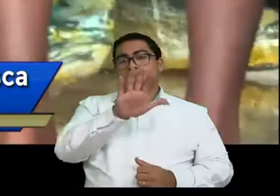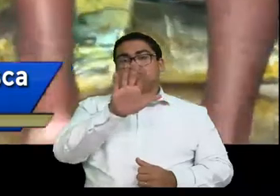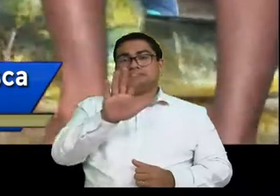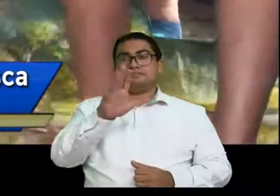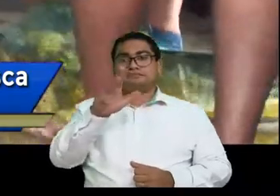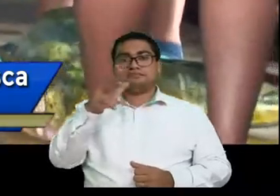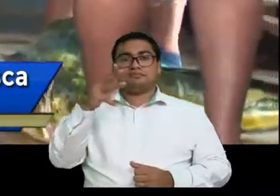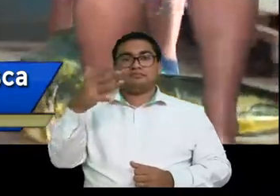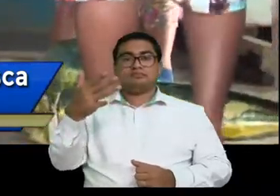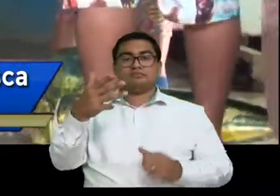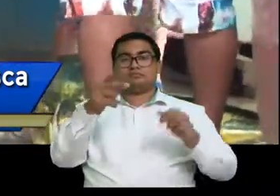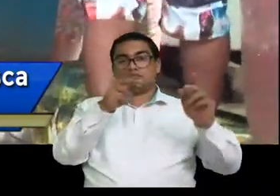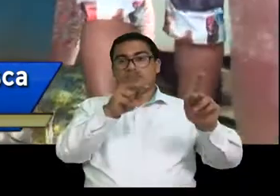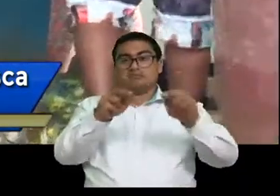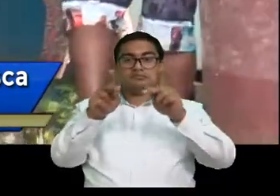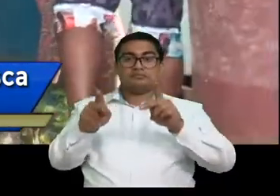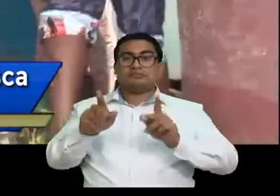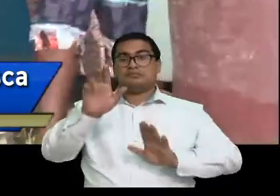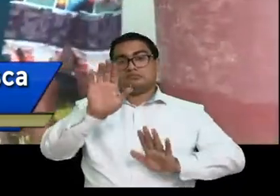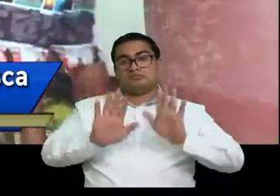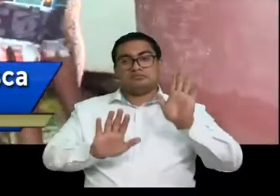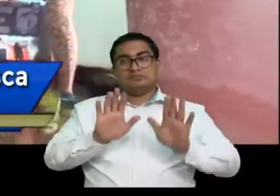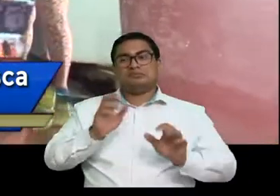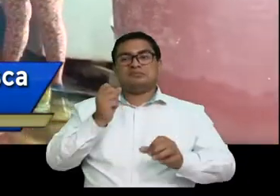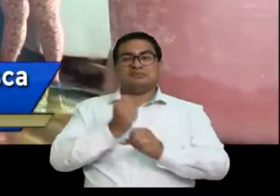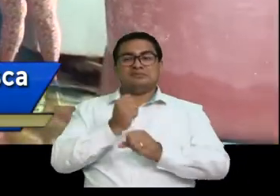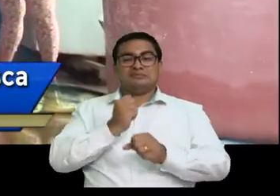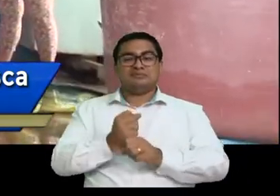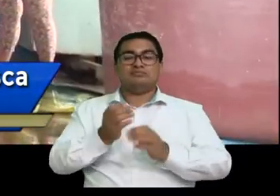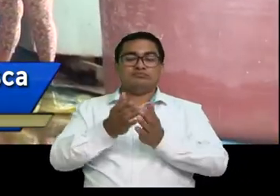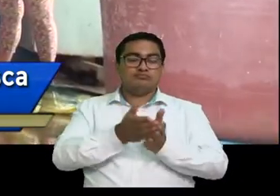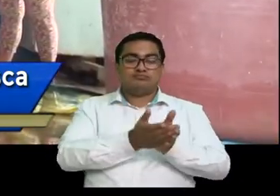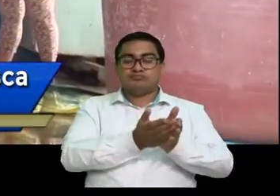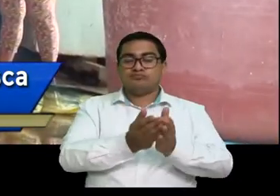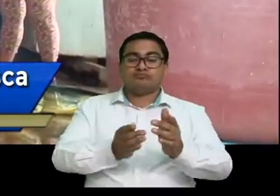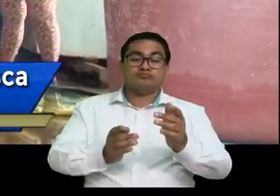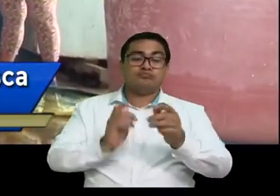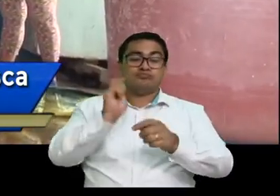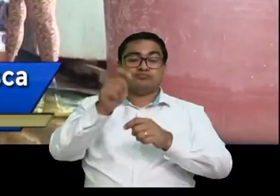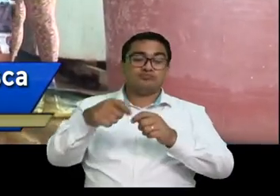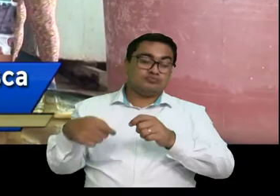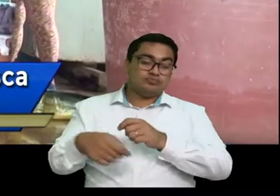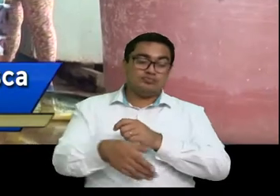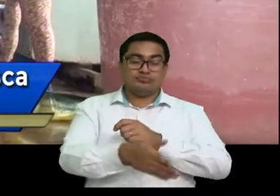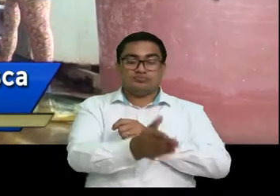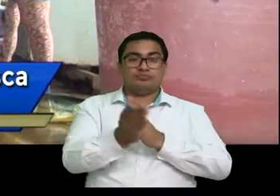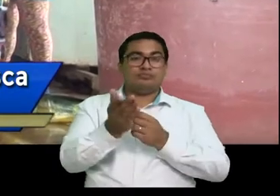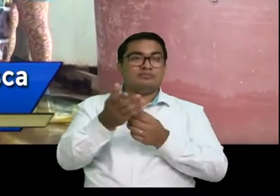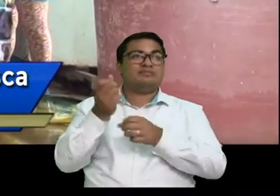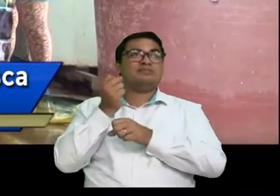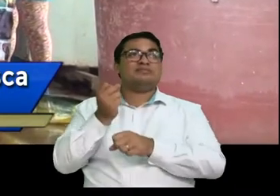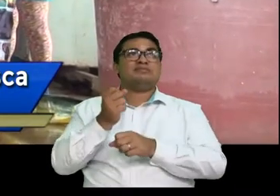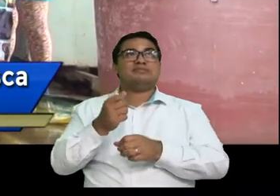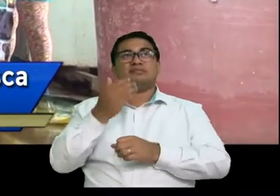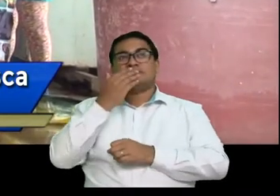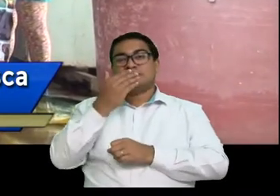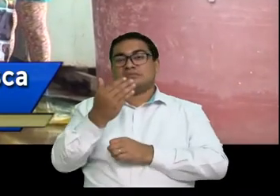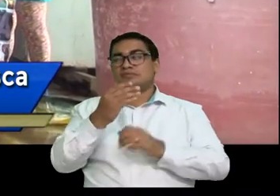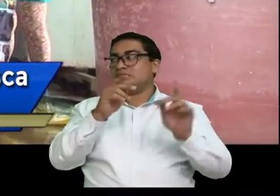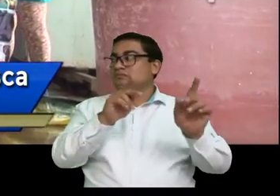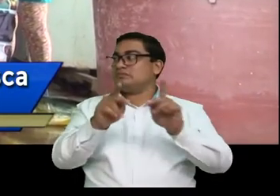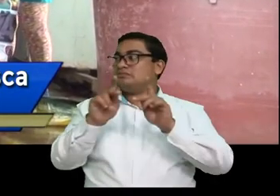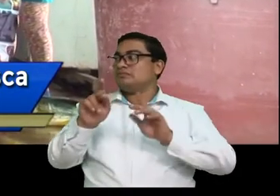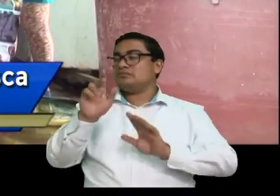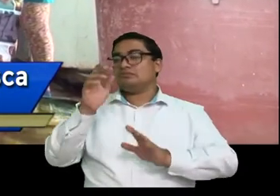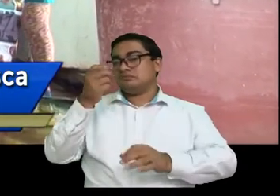559 protagonistas. Entonces, esto sirve para que ese protagonista,